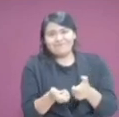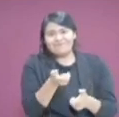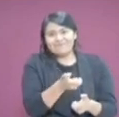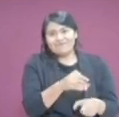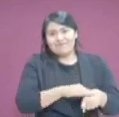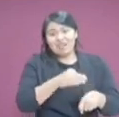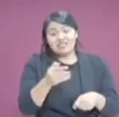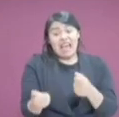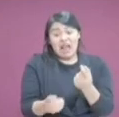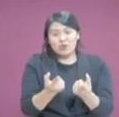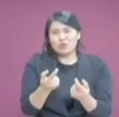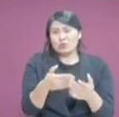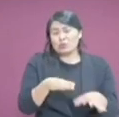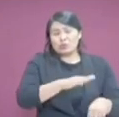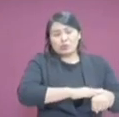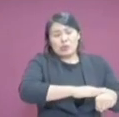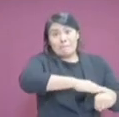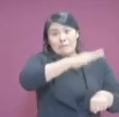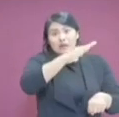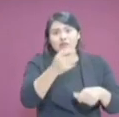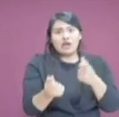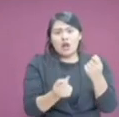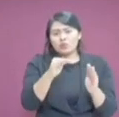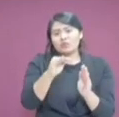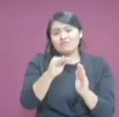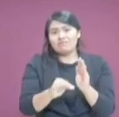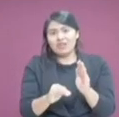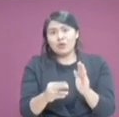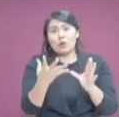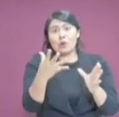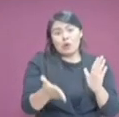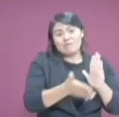requerían casi volver a ser el hospital.